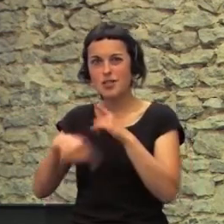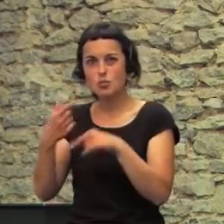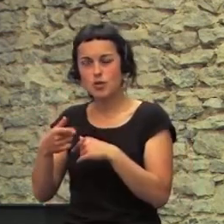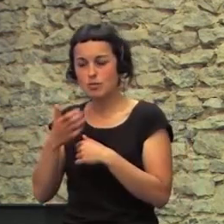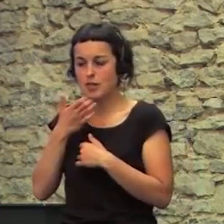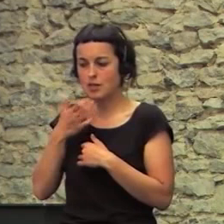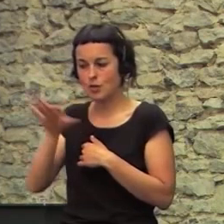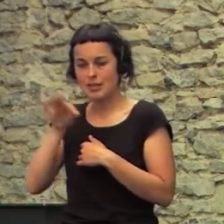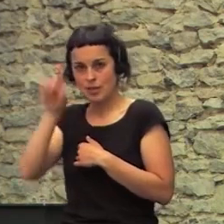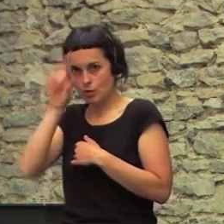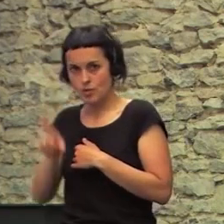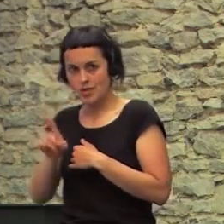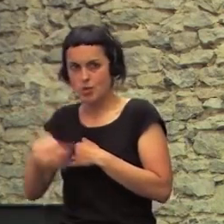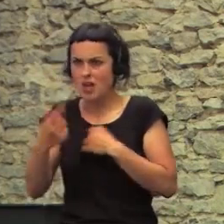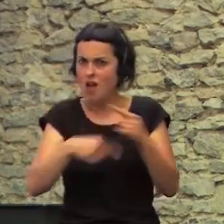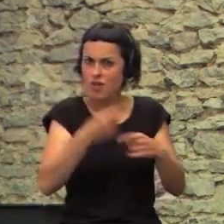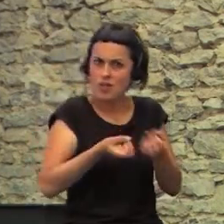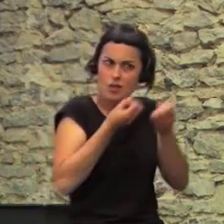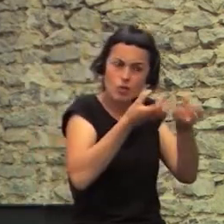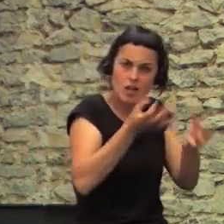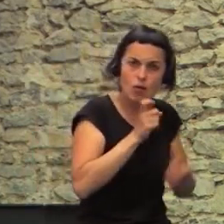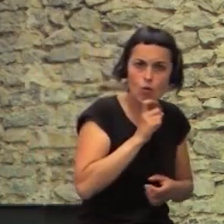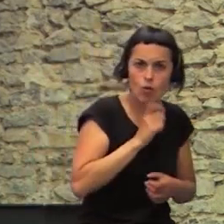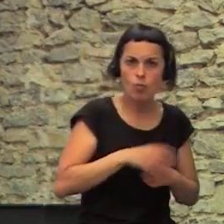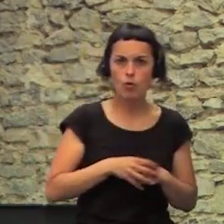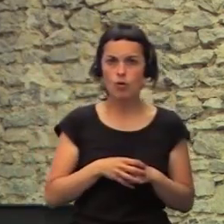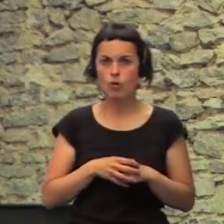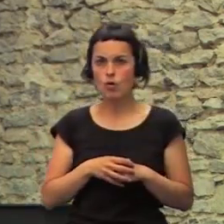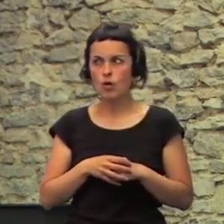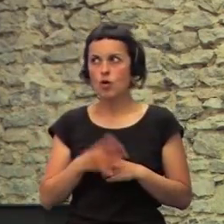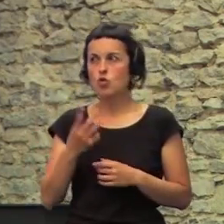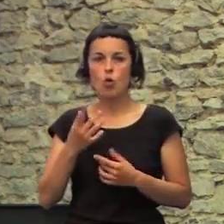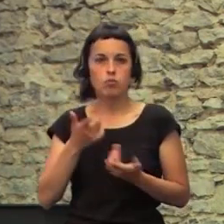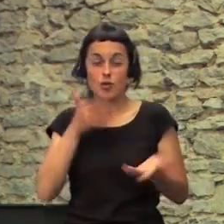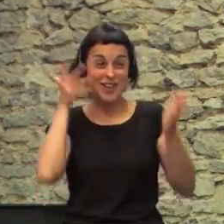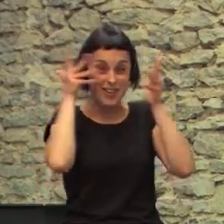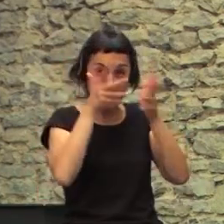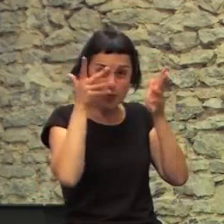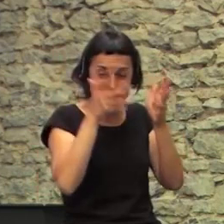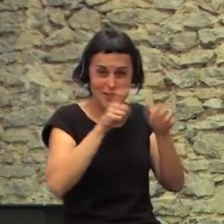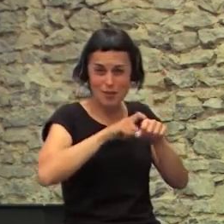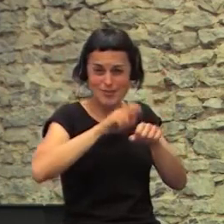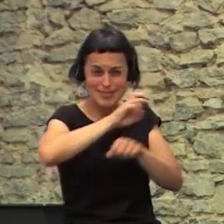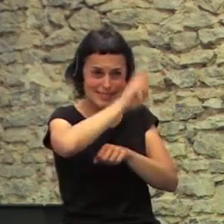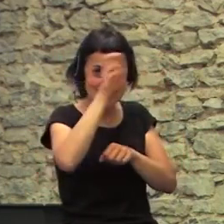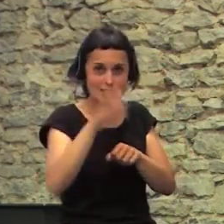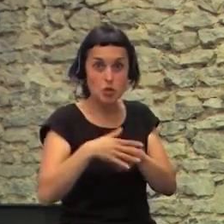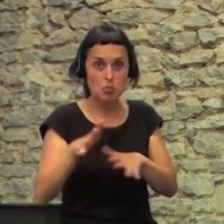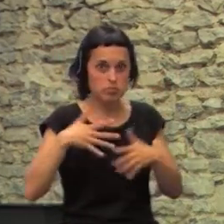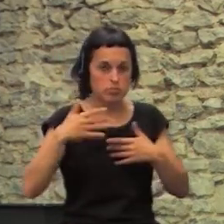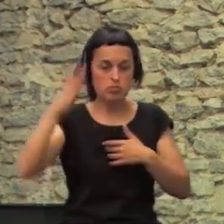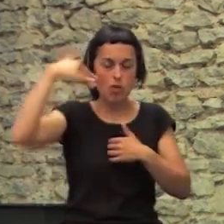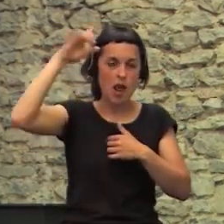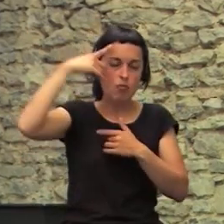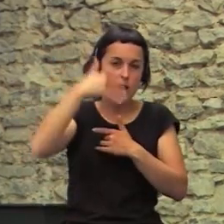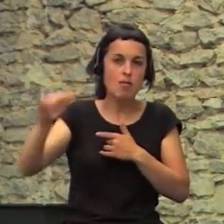de la información hacen con la familia. Recetas se les da de todo tipo. Yo escuché una vez una receta que les habían dado un